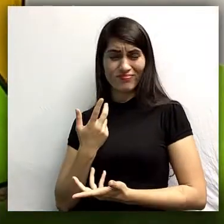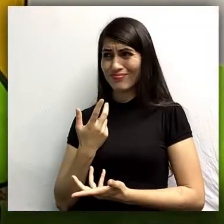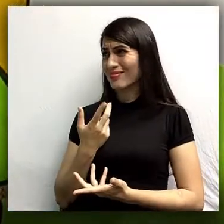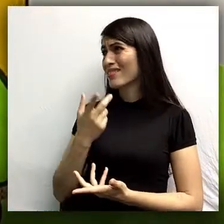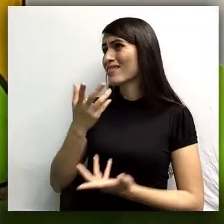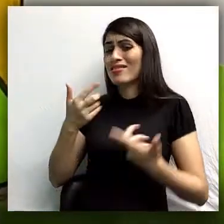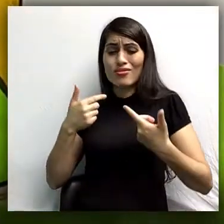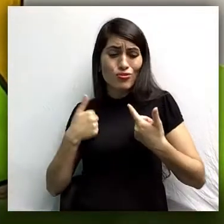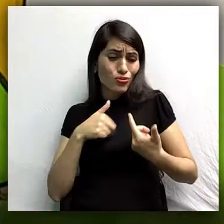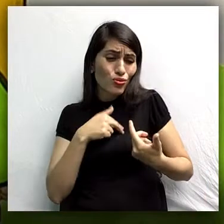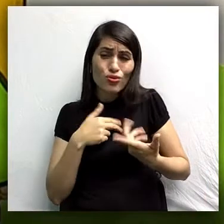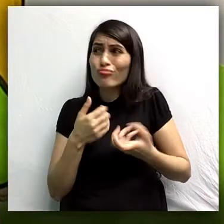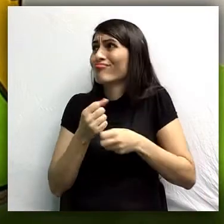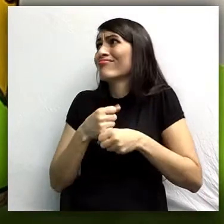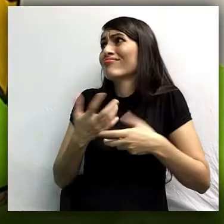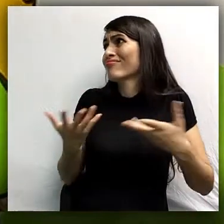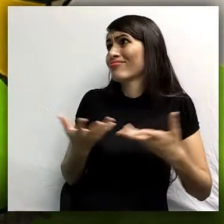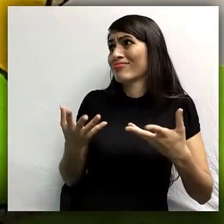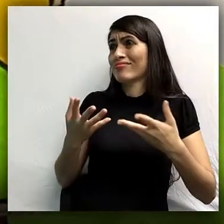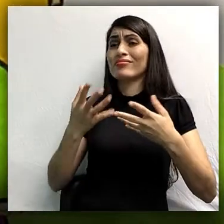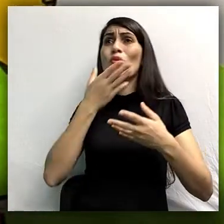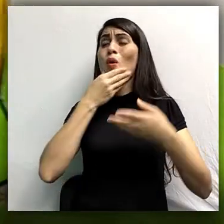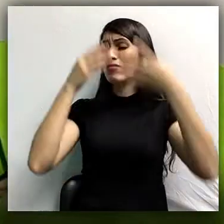¿Y ahora qué hacemos los príncipes azules?